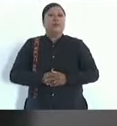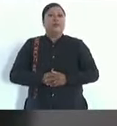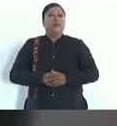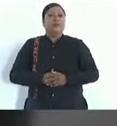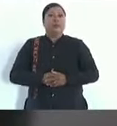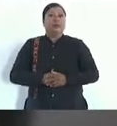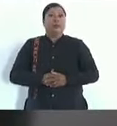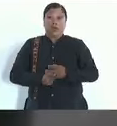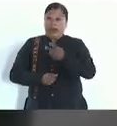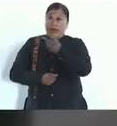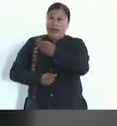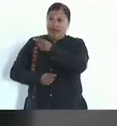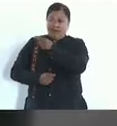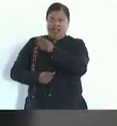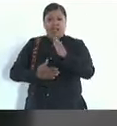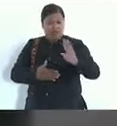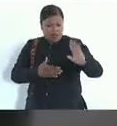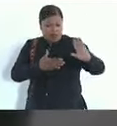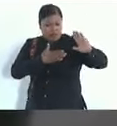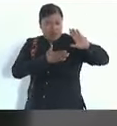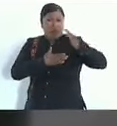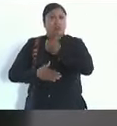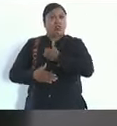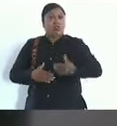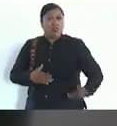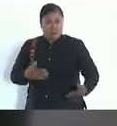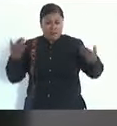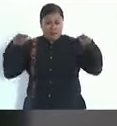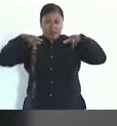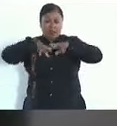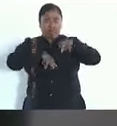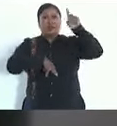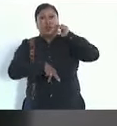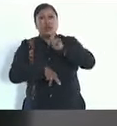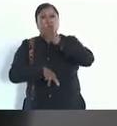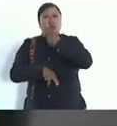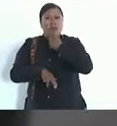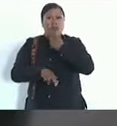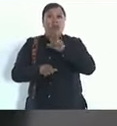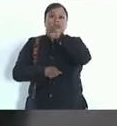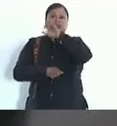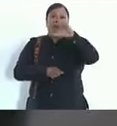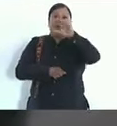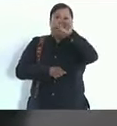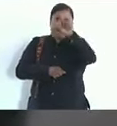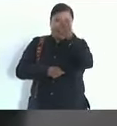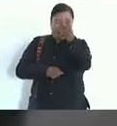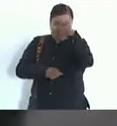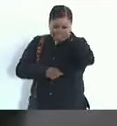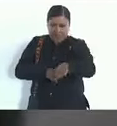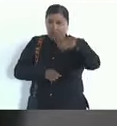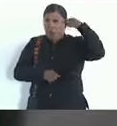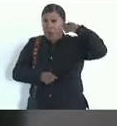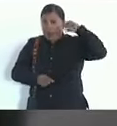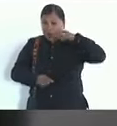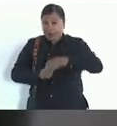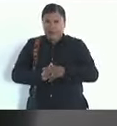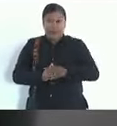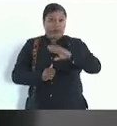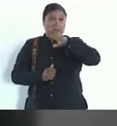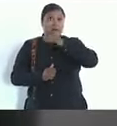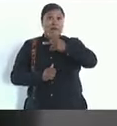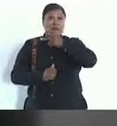del compromiso del presidente con maestras y maestros de la sección 22 de Oaxaca y con los padres